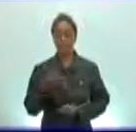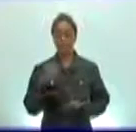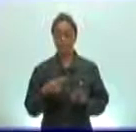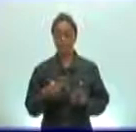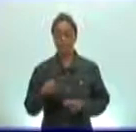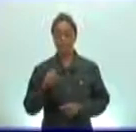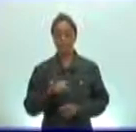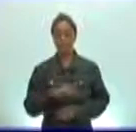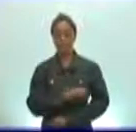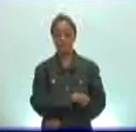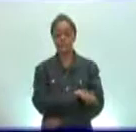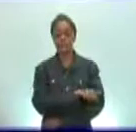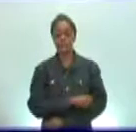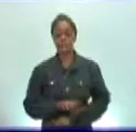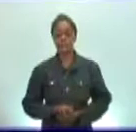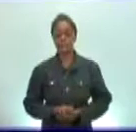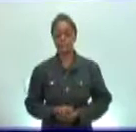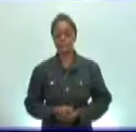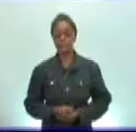pueblo.